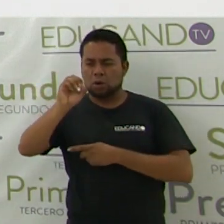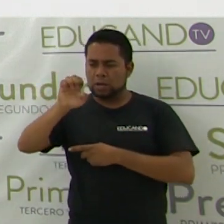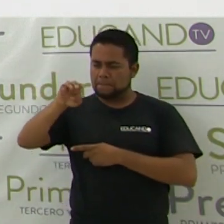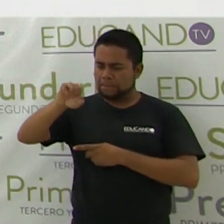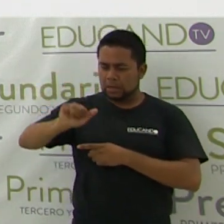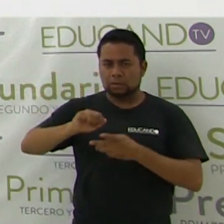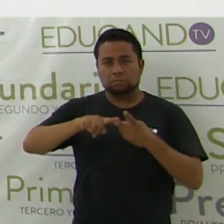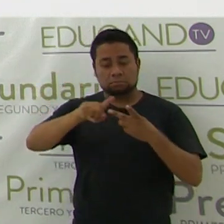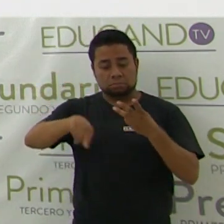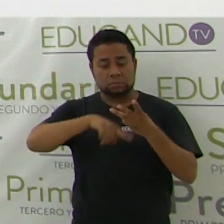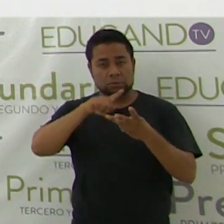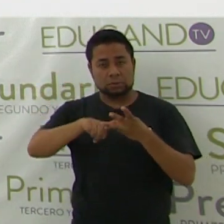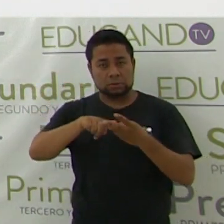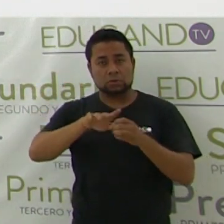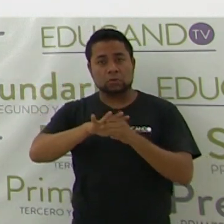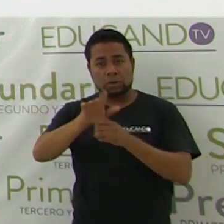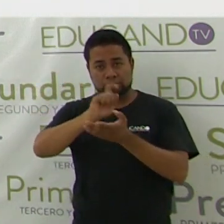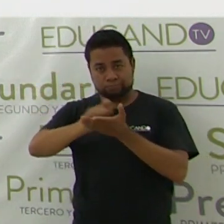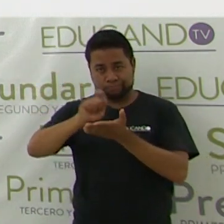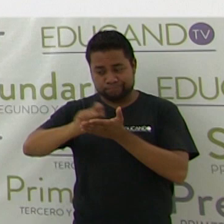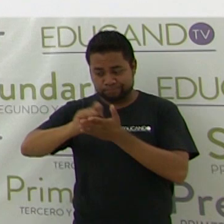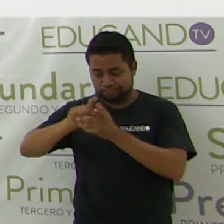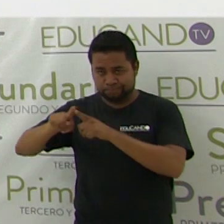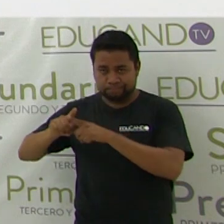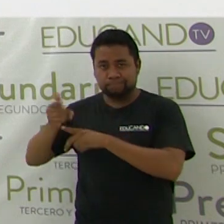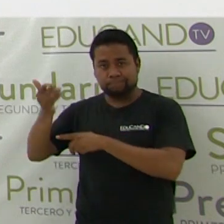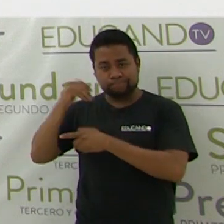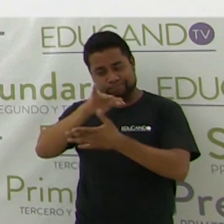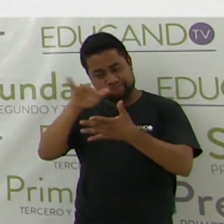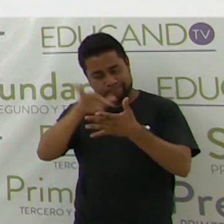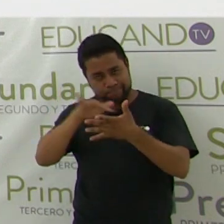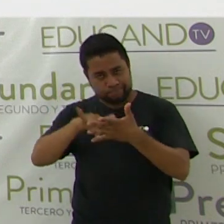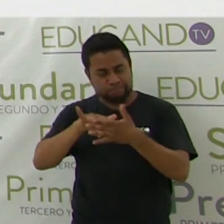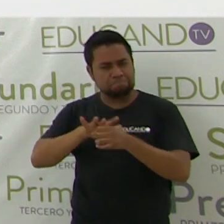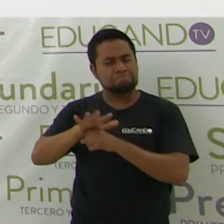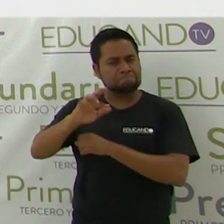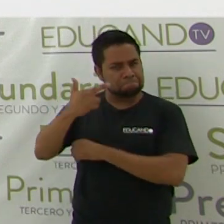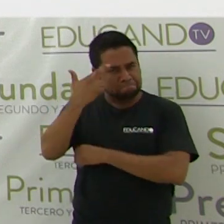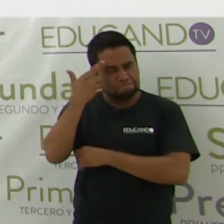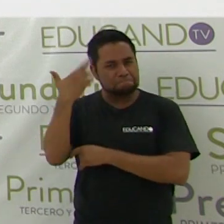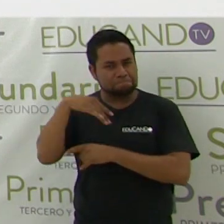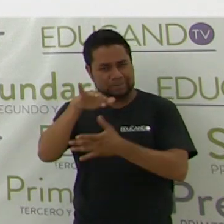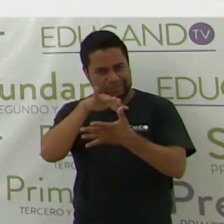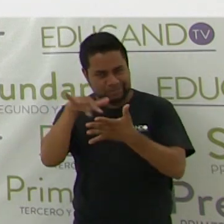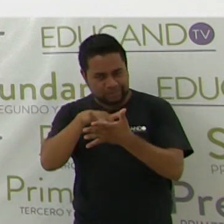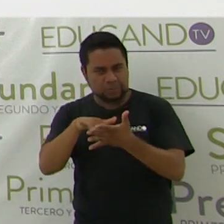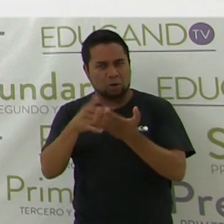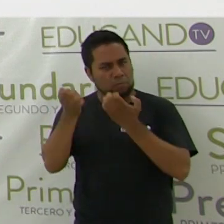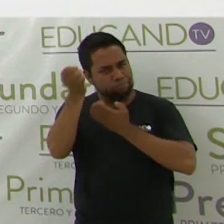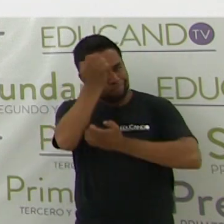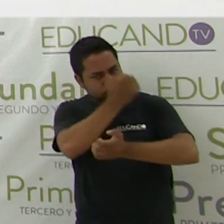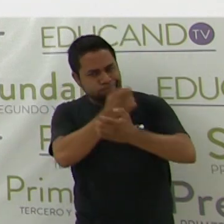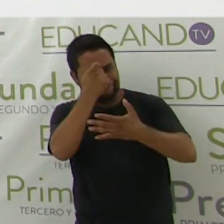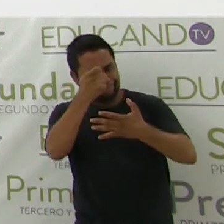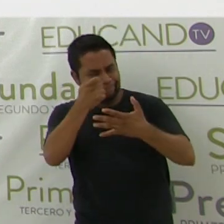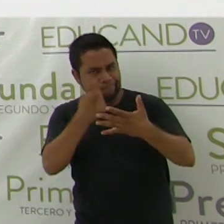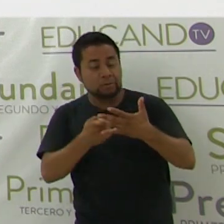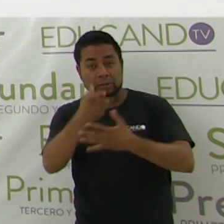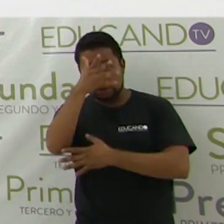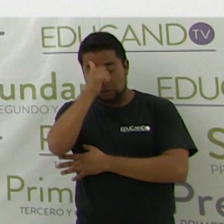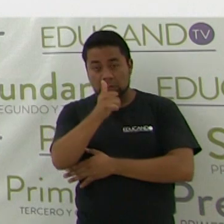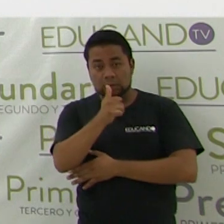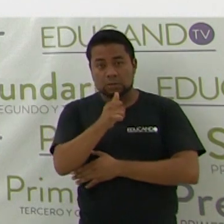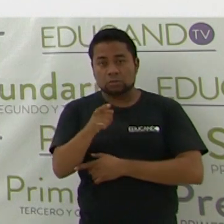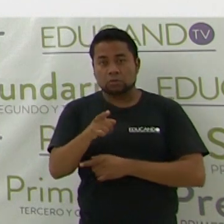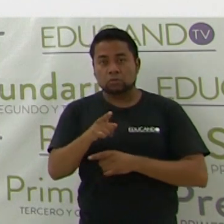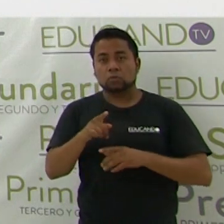ustedes de los textos escritos que hemos estado viendo, que hemos estado leyendo, analizando? ¿Recuerdan